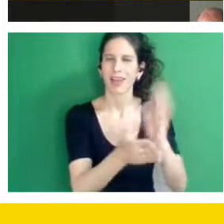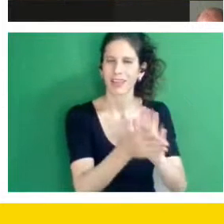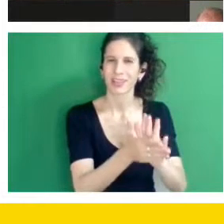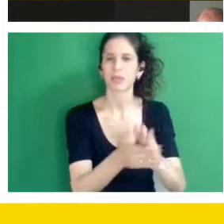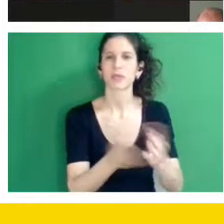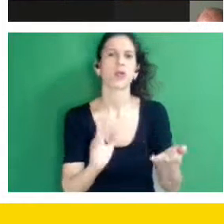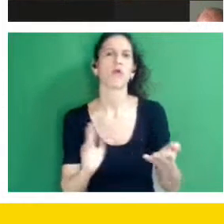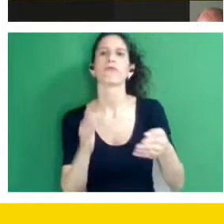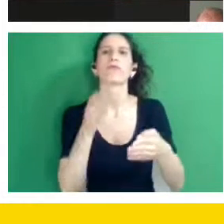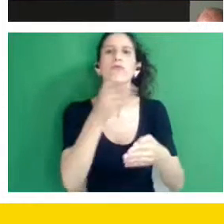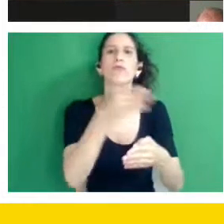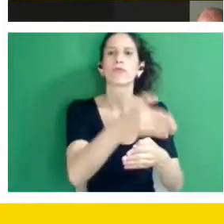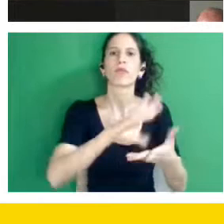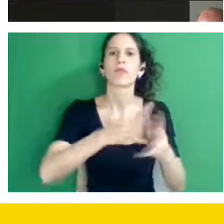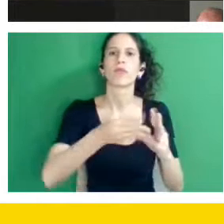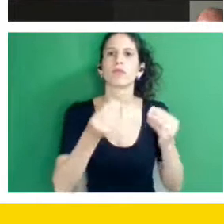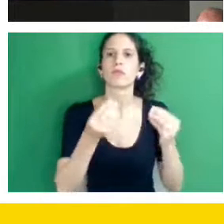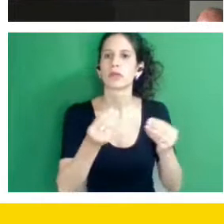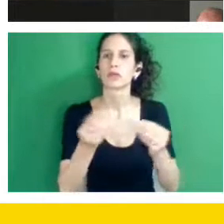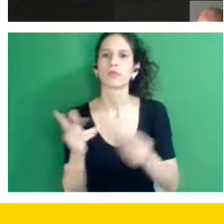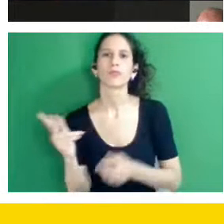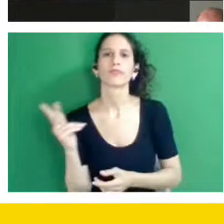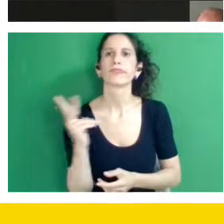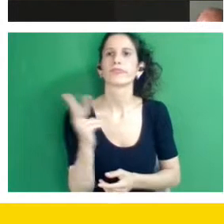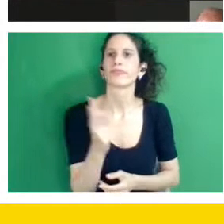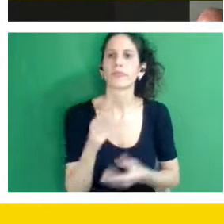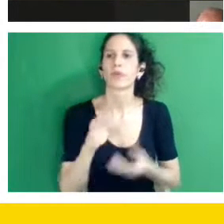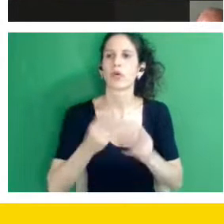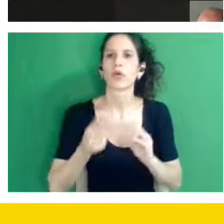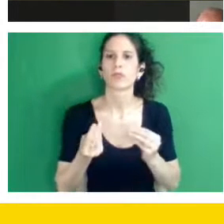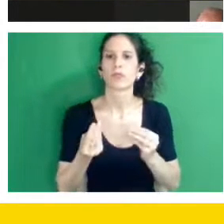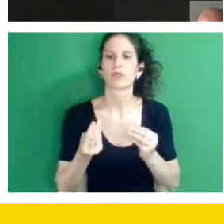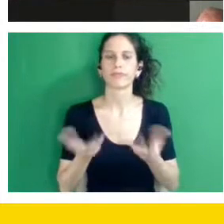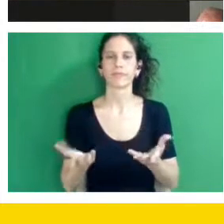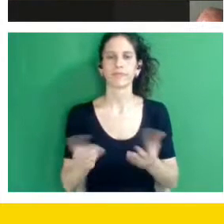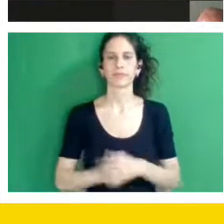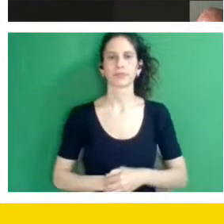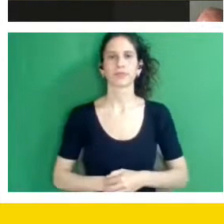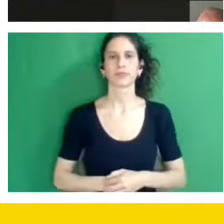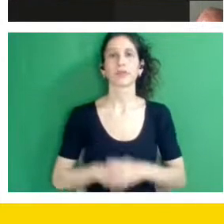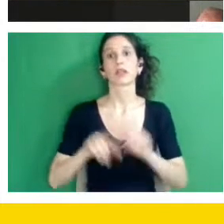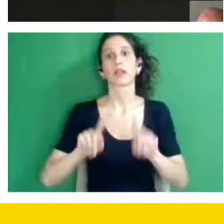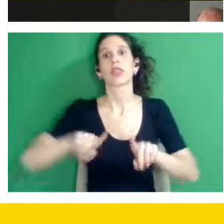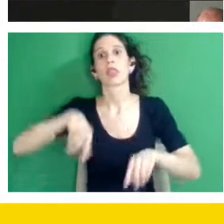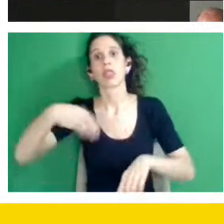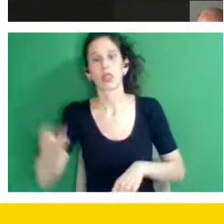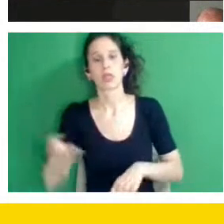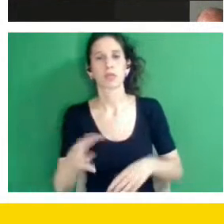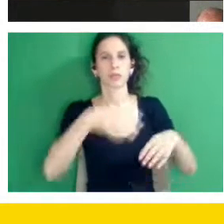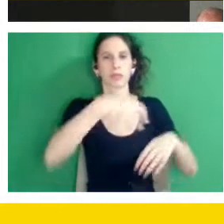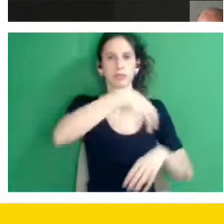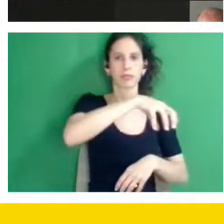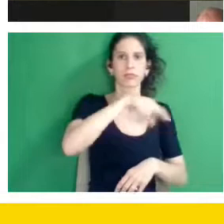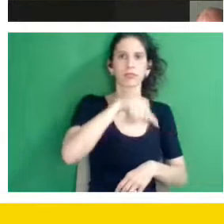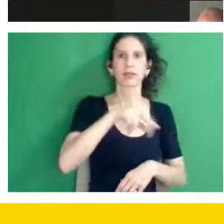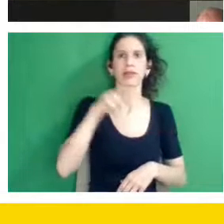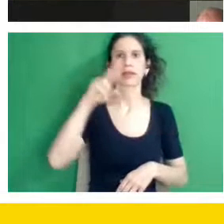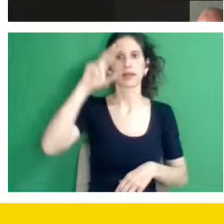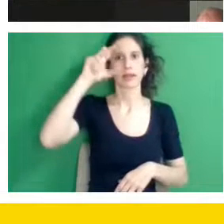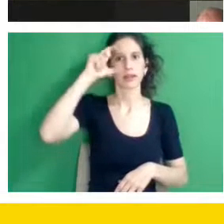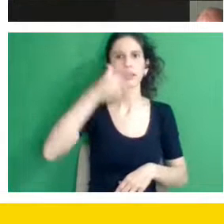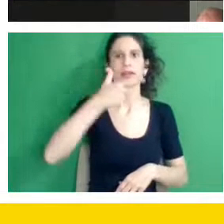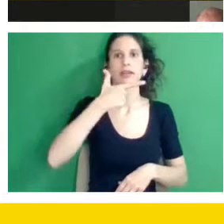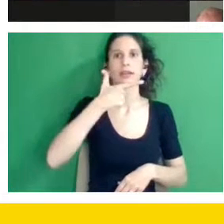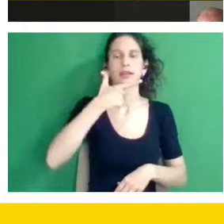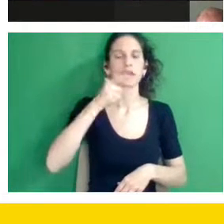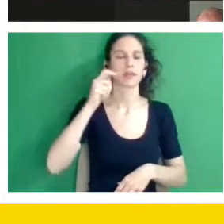acercar a las oficinas del registro para tramitar nuestra inscripción, que también nos demanda tiempo y gastos. Últimamente,